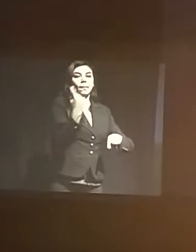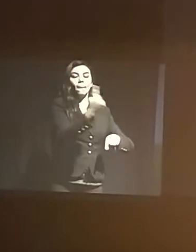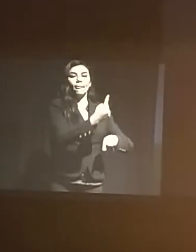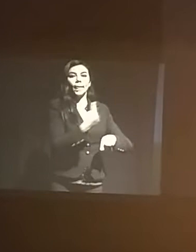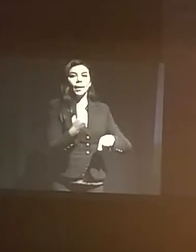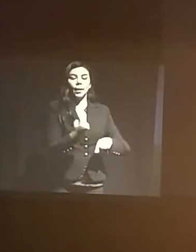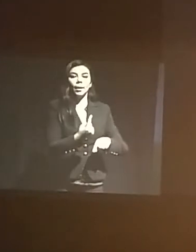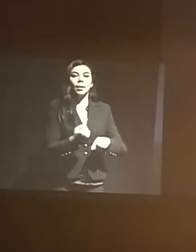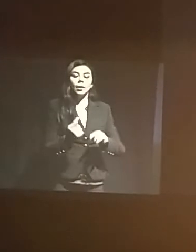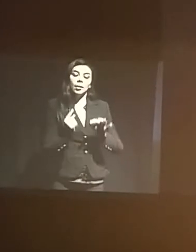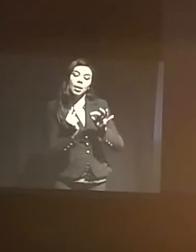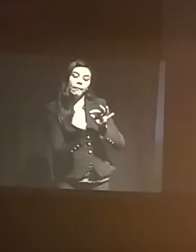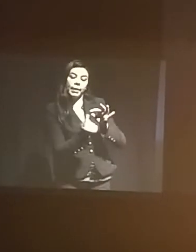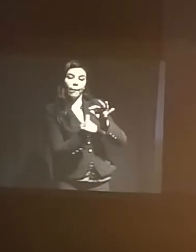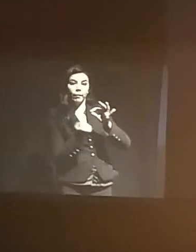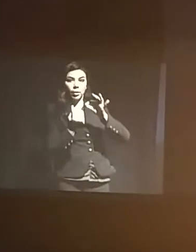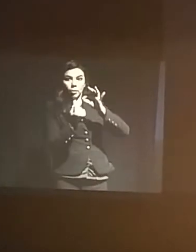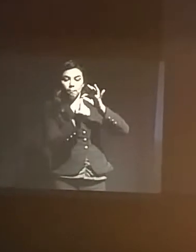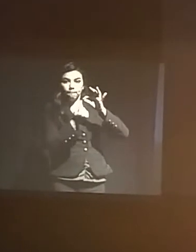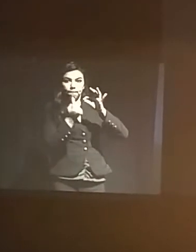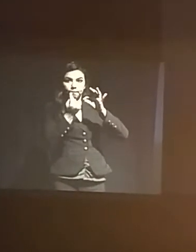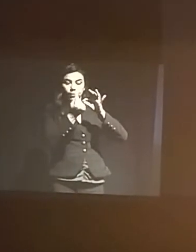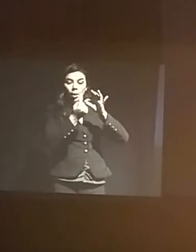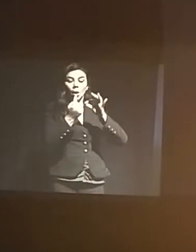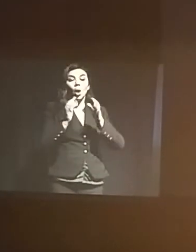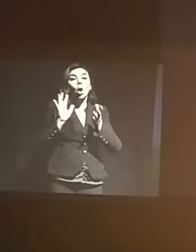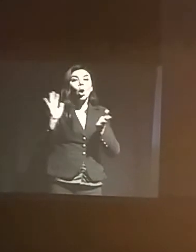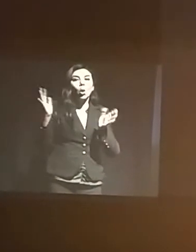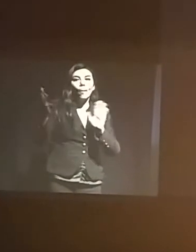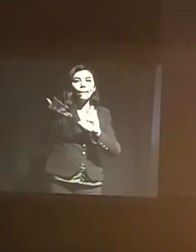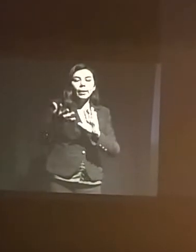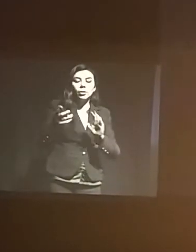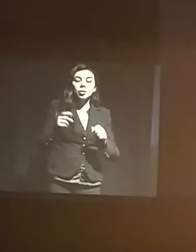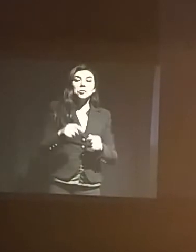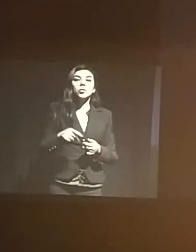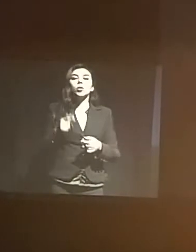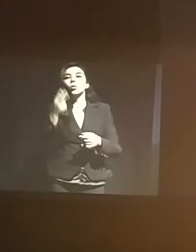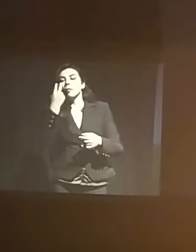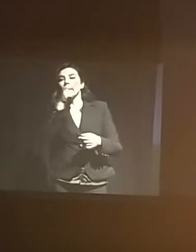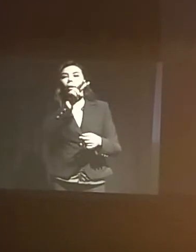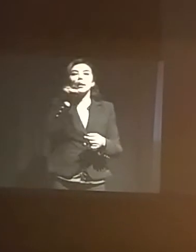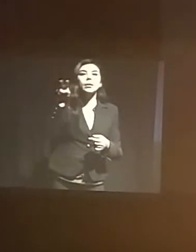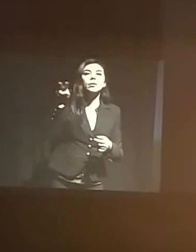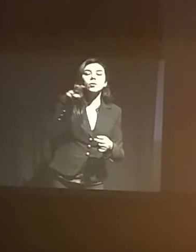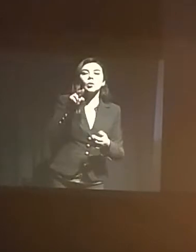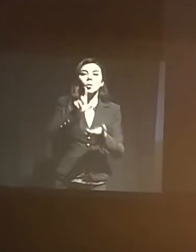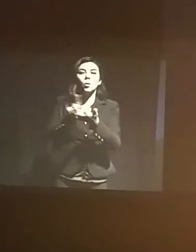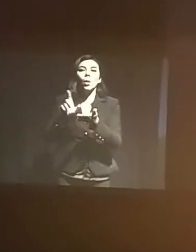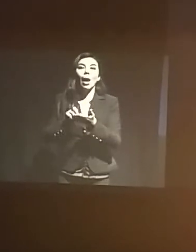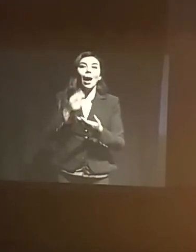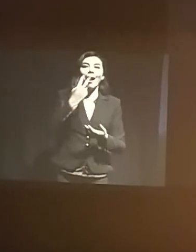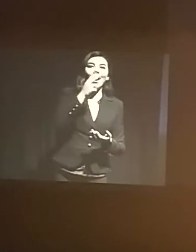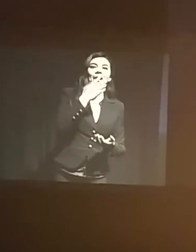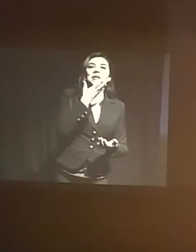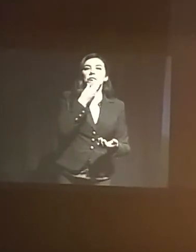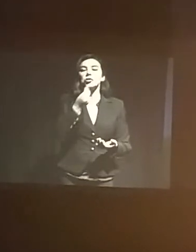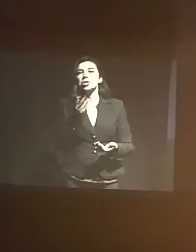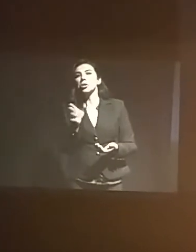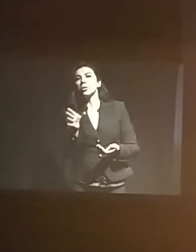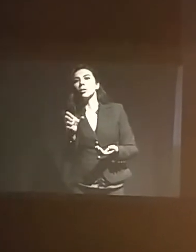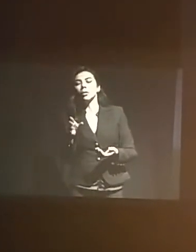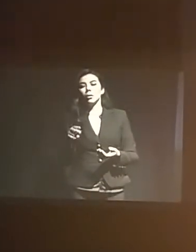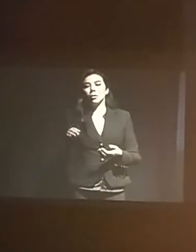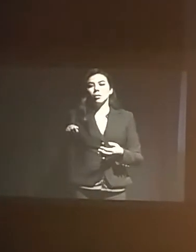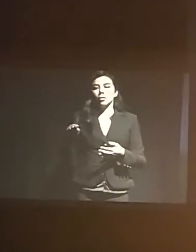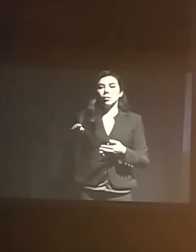haciendo envolvente en sí misma y genera un recorrido completo con espacio donde pasas el mirador. Y ya, qué bueno. Eso no es una